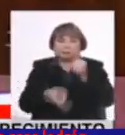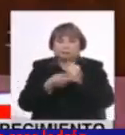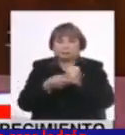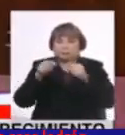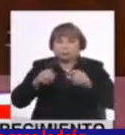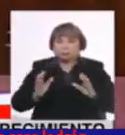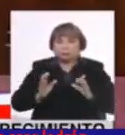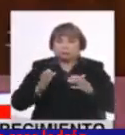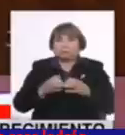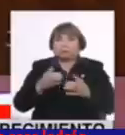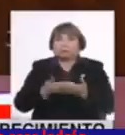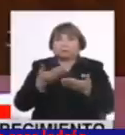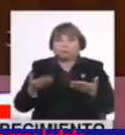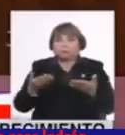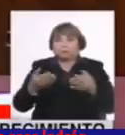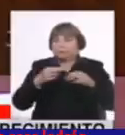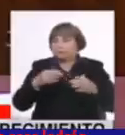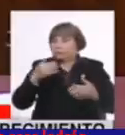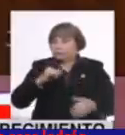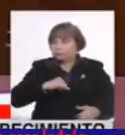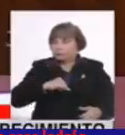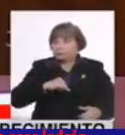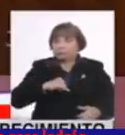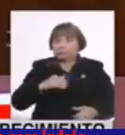garantiza en esta comisión el debido procedimiento, yo